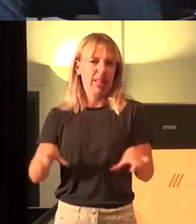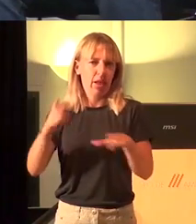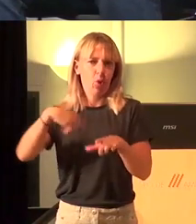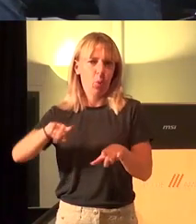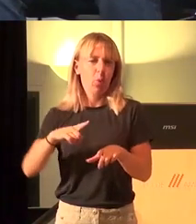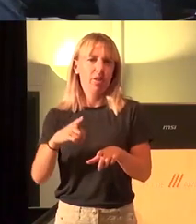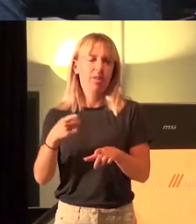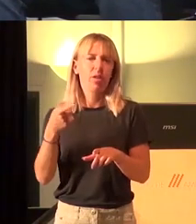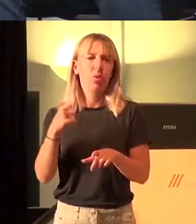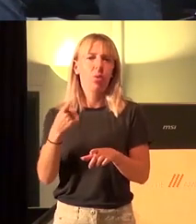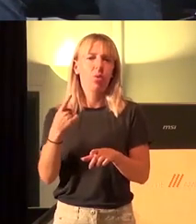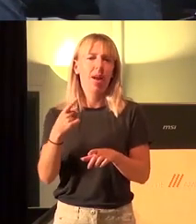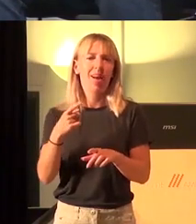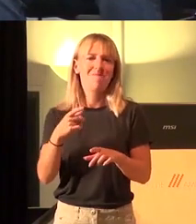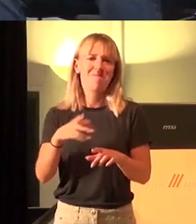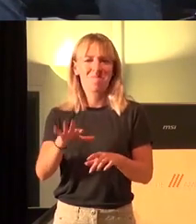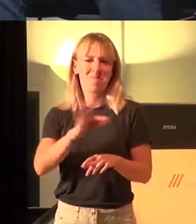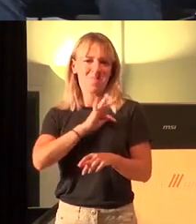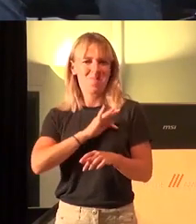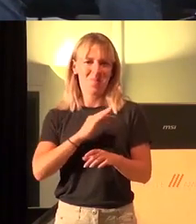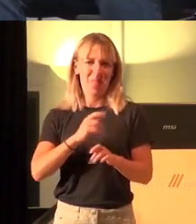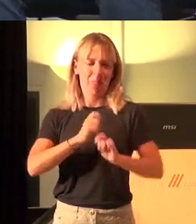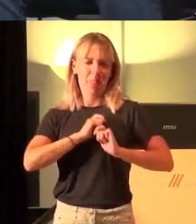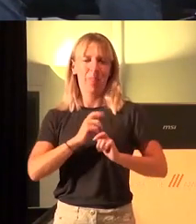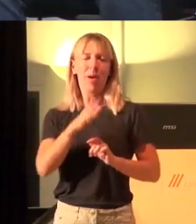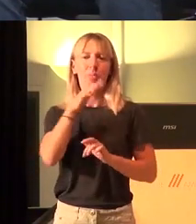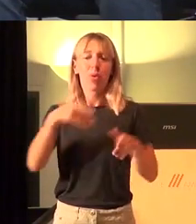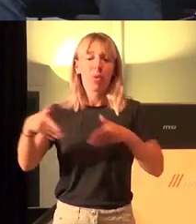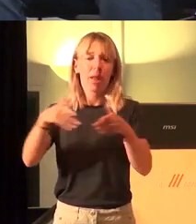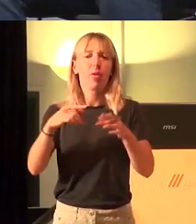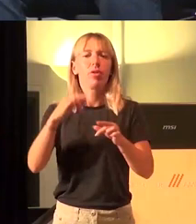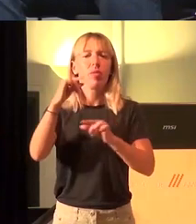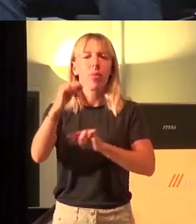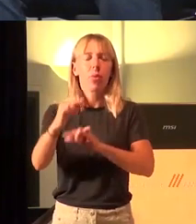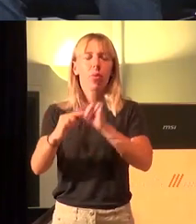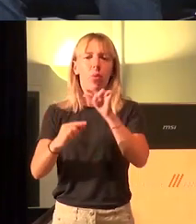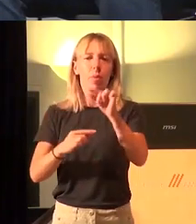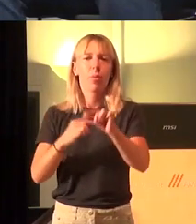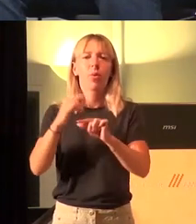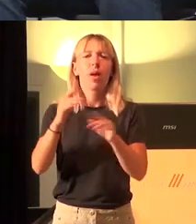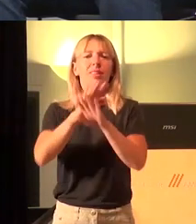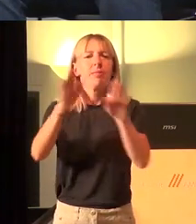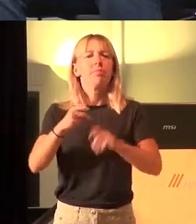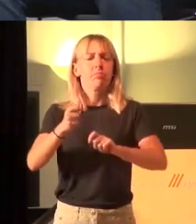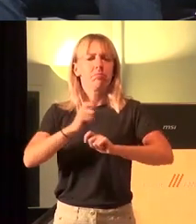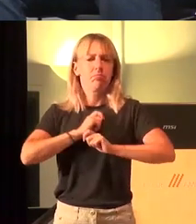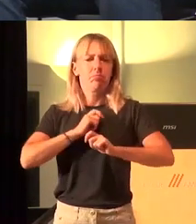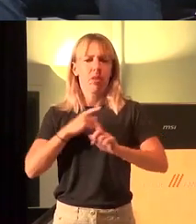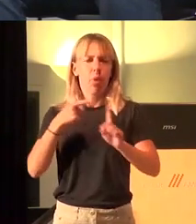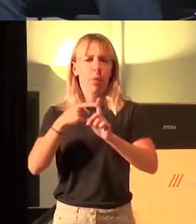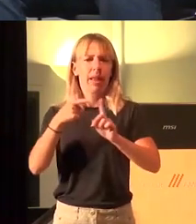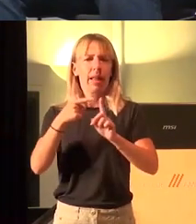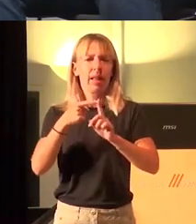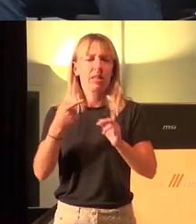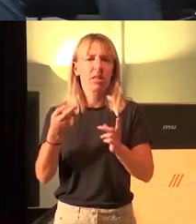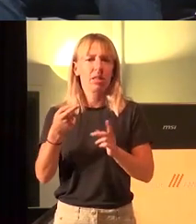pongo una pequeña medalla. Creo que estos caminos, que son muy de poco a poco, muy de sembrar, al final dan el fruto que están